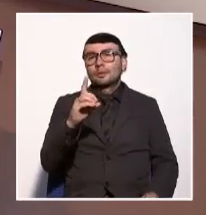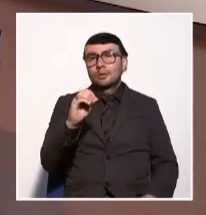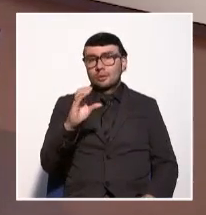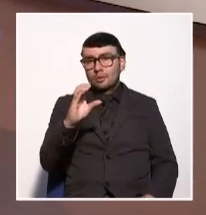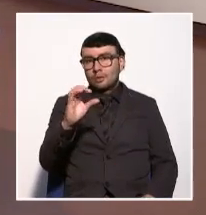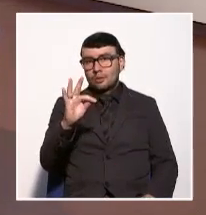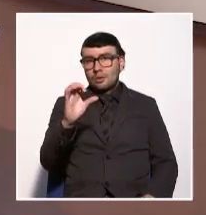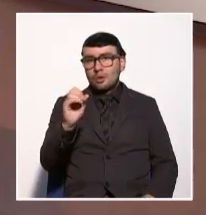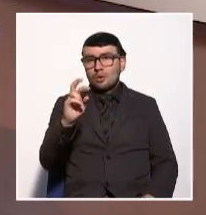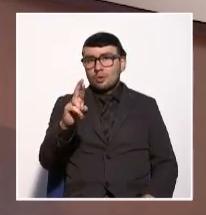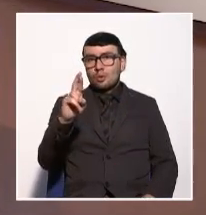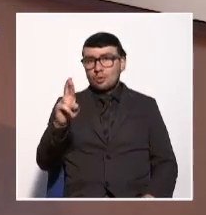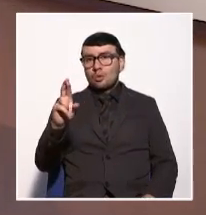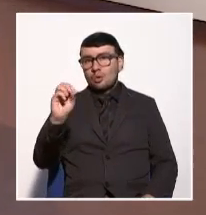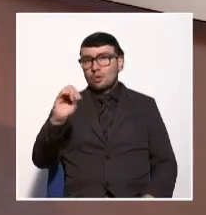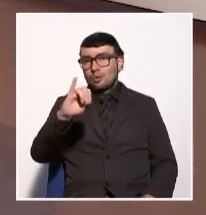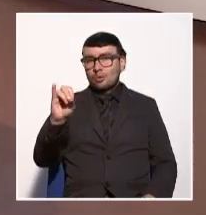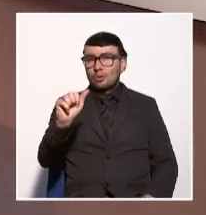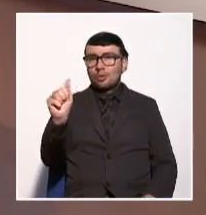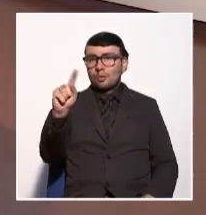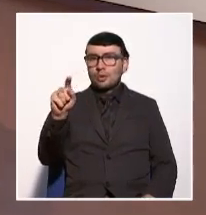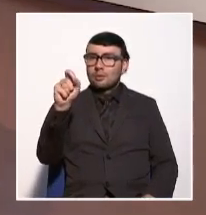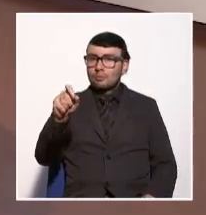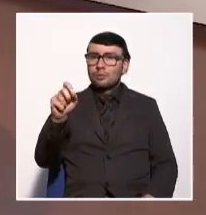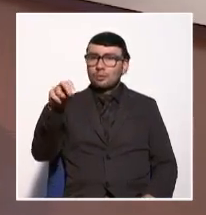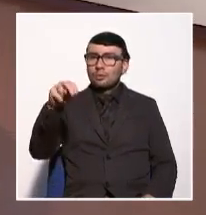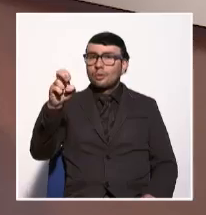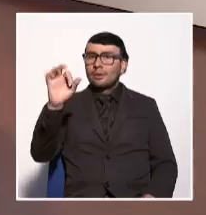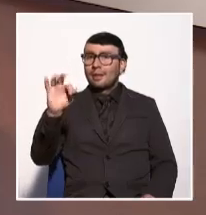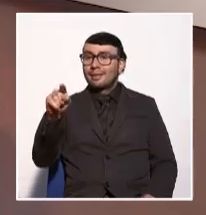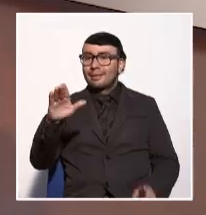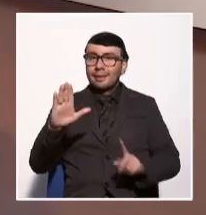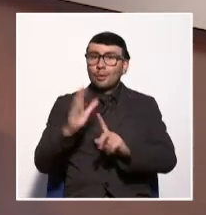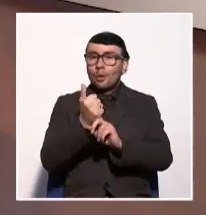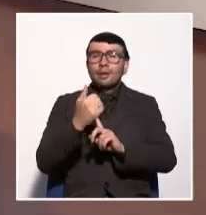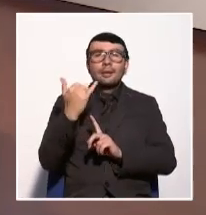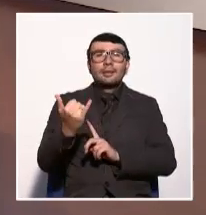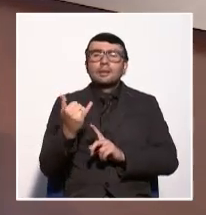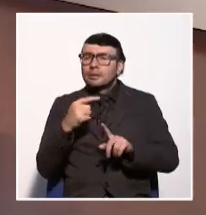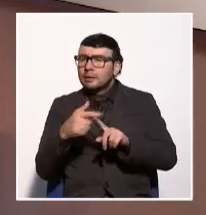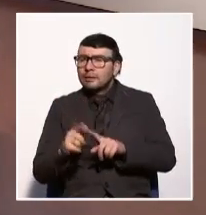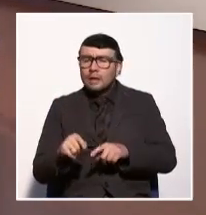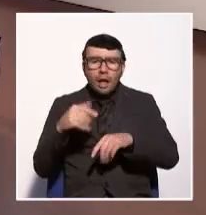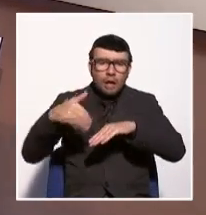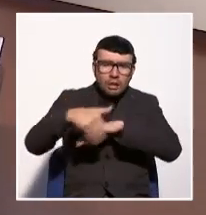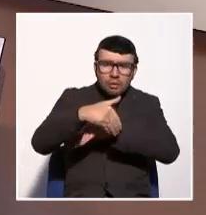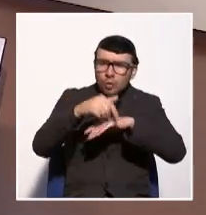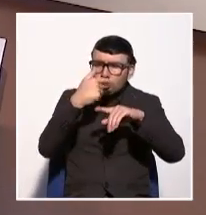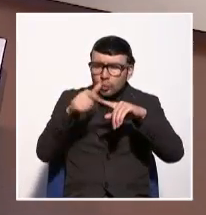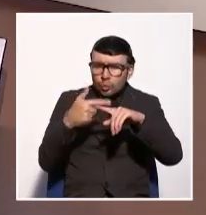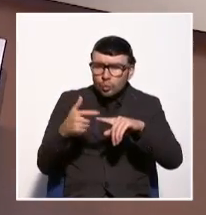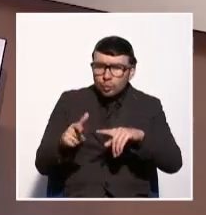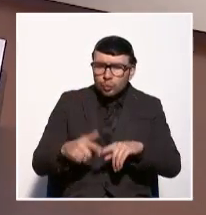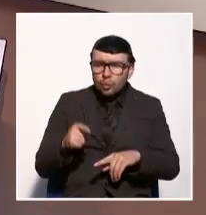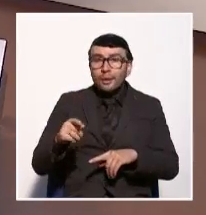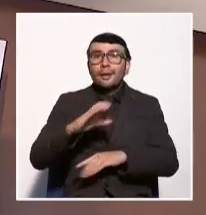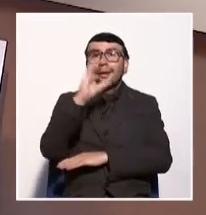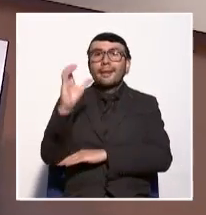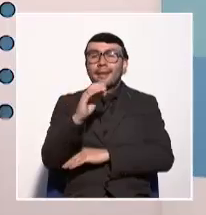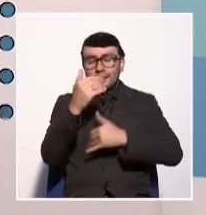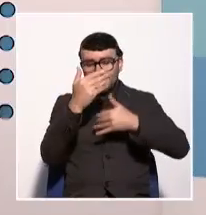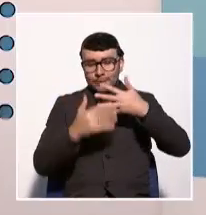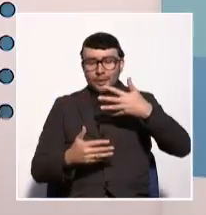doctor rojas punto net www punto de torroja es punto net ahí aparece unas direcciones en todo el país donde pueden conseguir los medicamentos